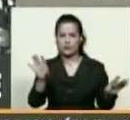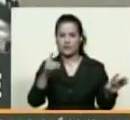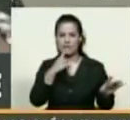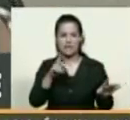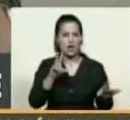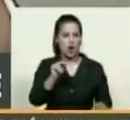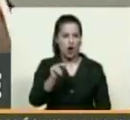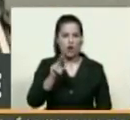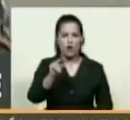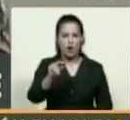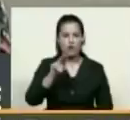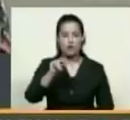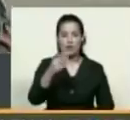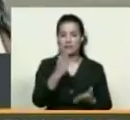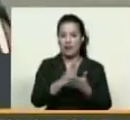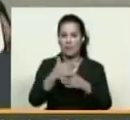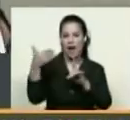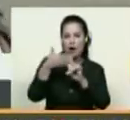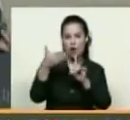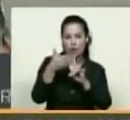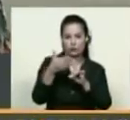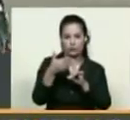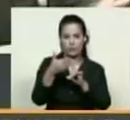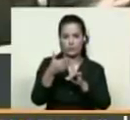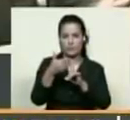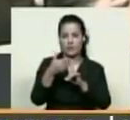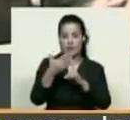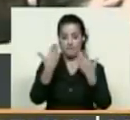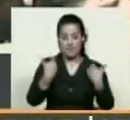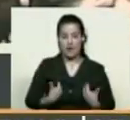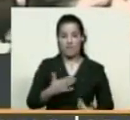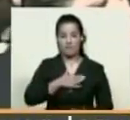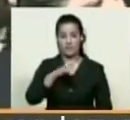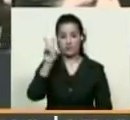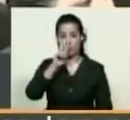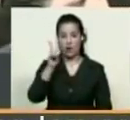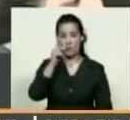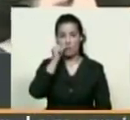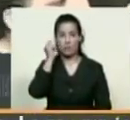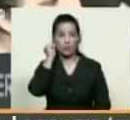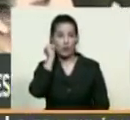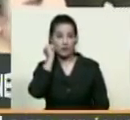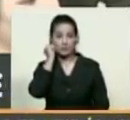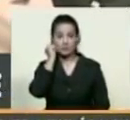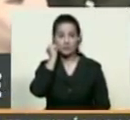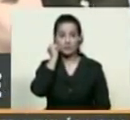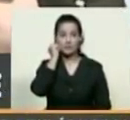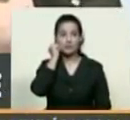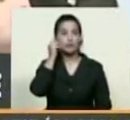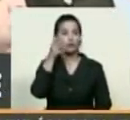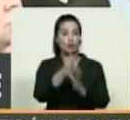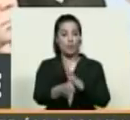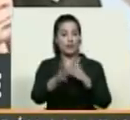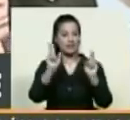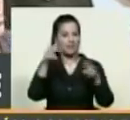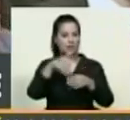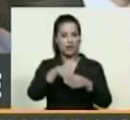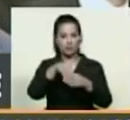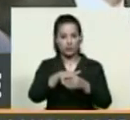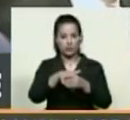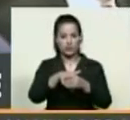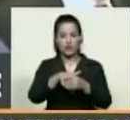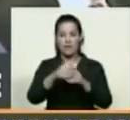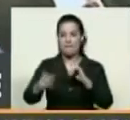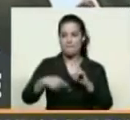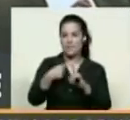internacionalmente, había un acoso, no solamente para las venezolanas y los venezolanos en general, en cuanto a las electoras y los electores, sino